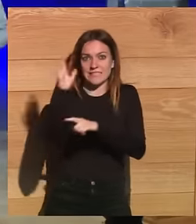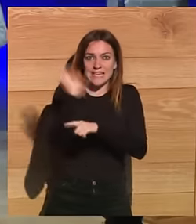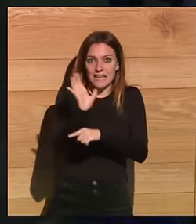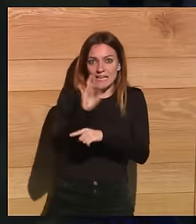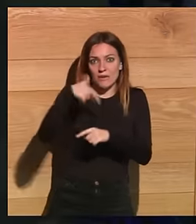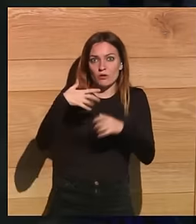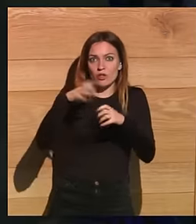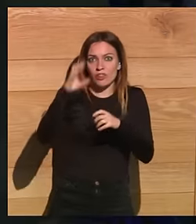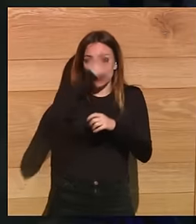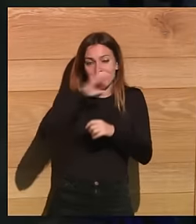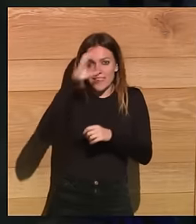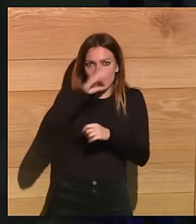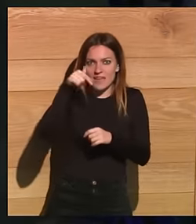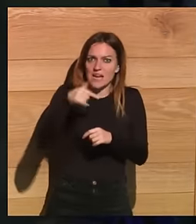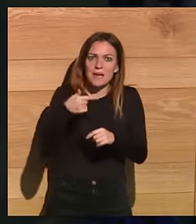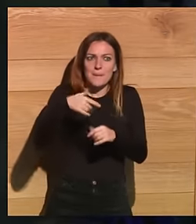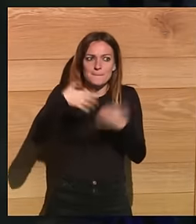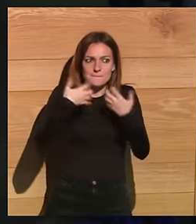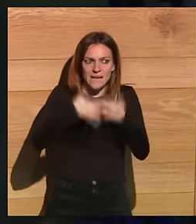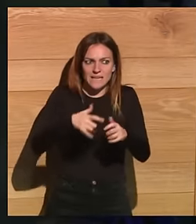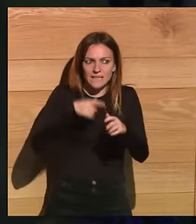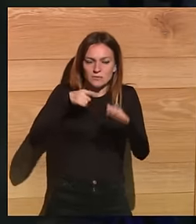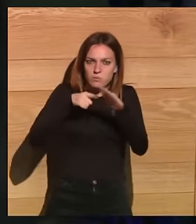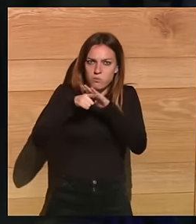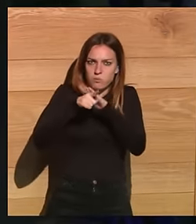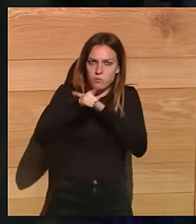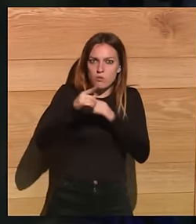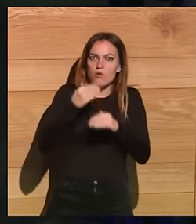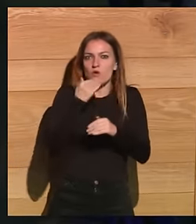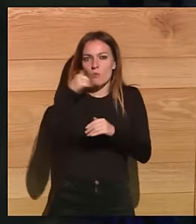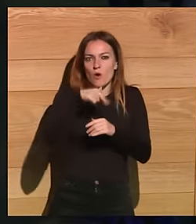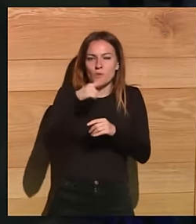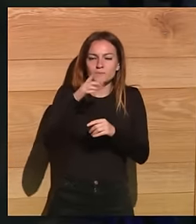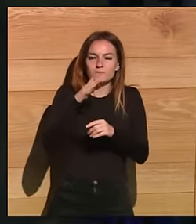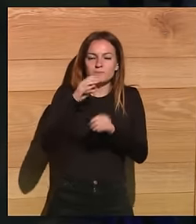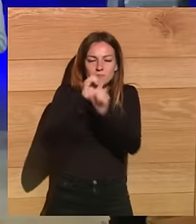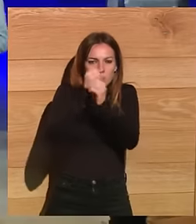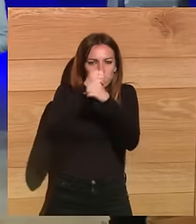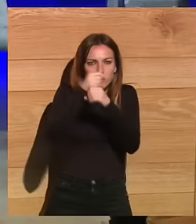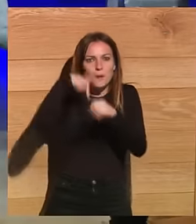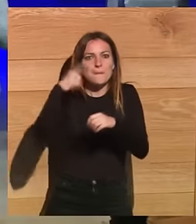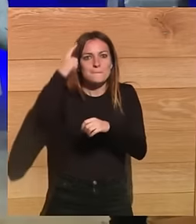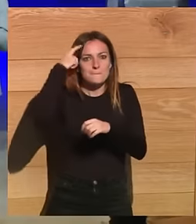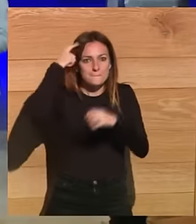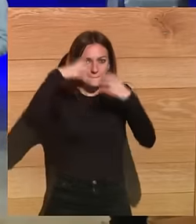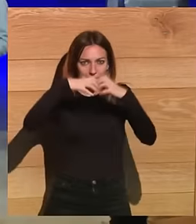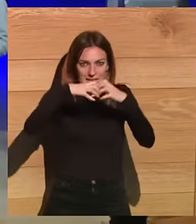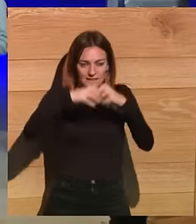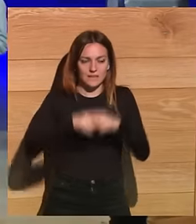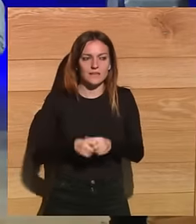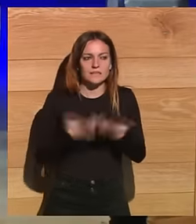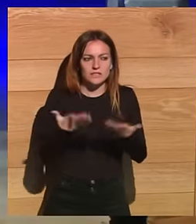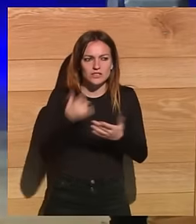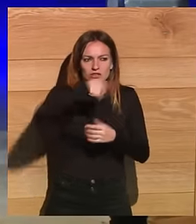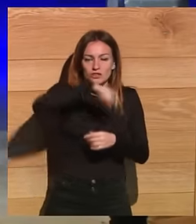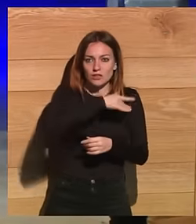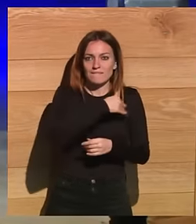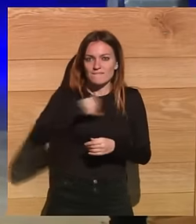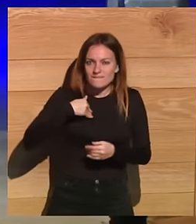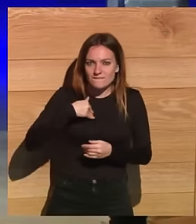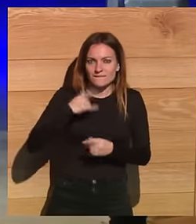nuevas máquinas que son como telescopios. En realidad son telescopios de la mente, y con esta máquina esperamos ser capaces